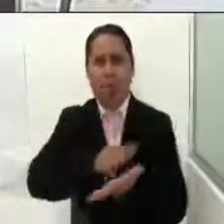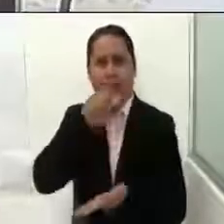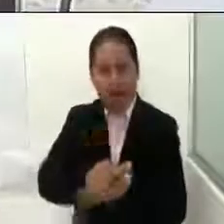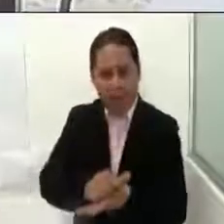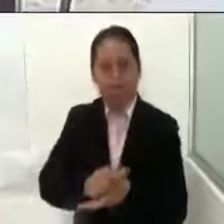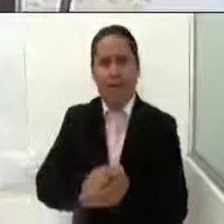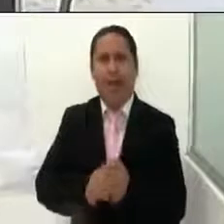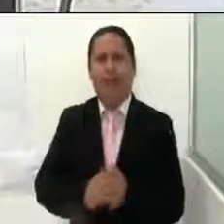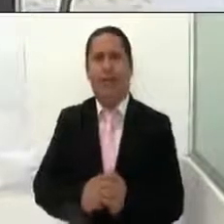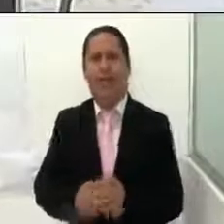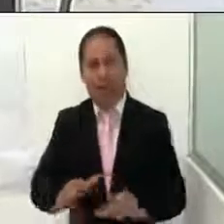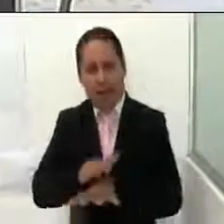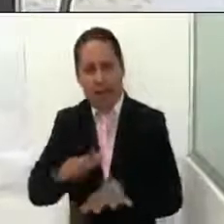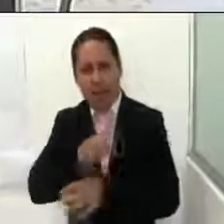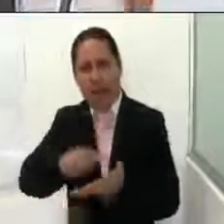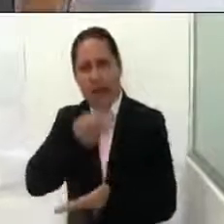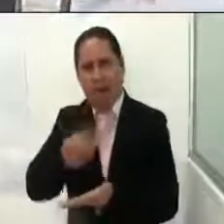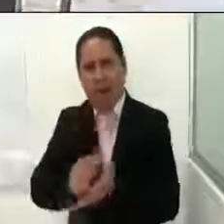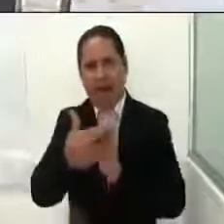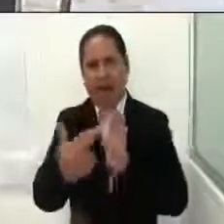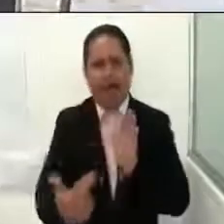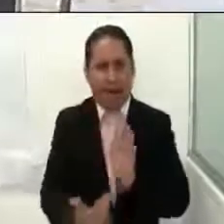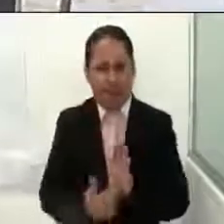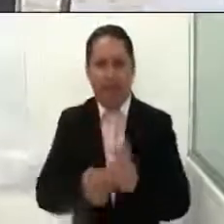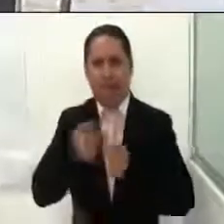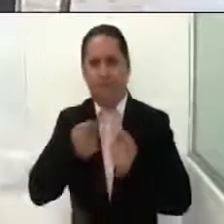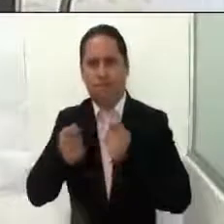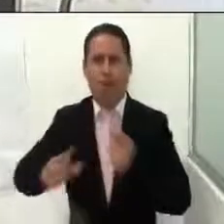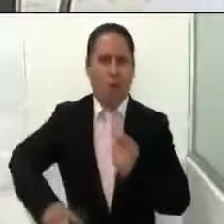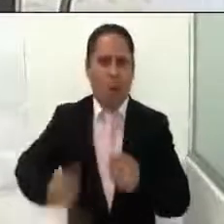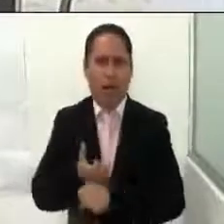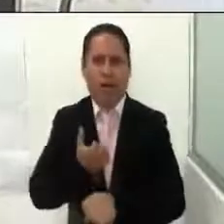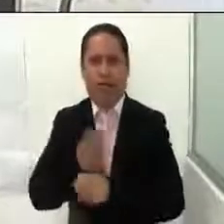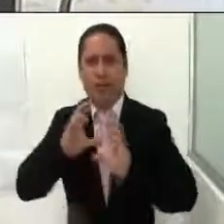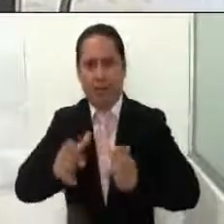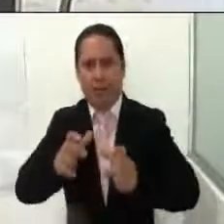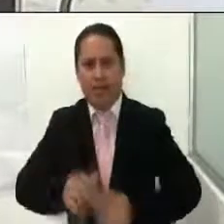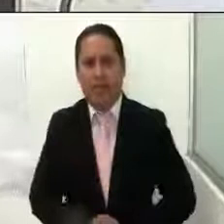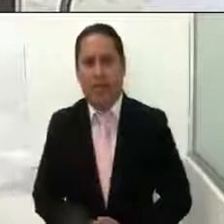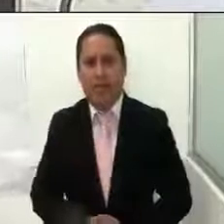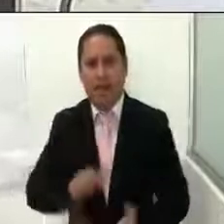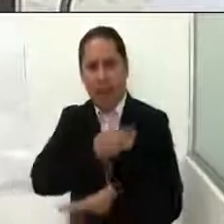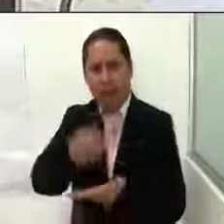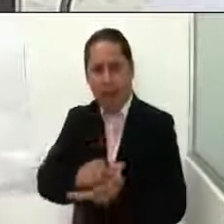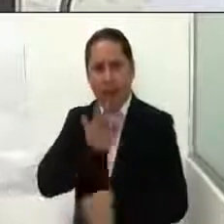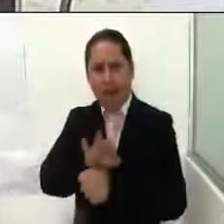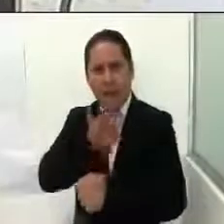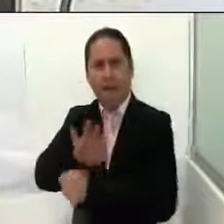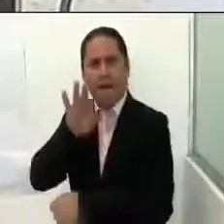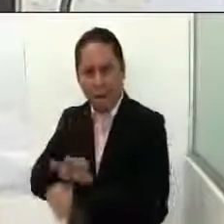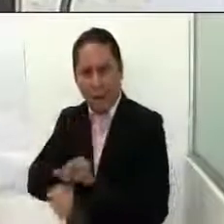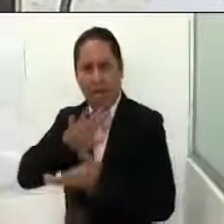de la ley orgánica de la administración pública del estado de chiapas ley que previene y combate a la discriminación